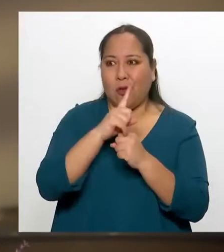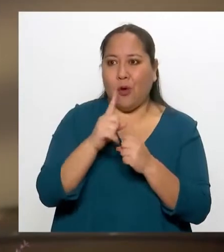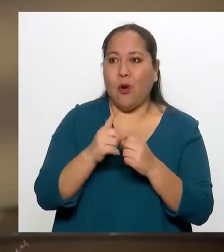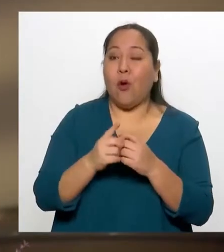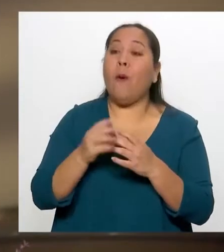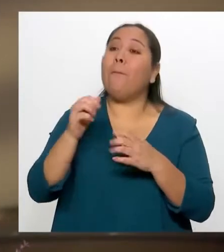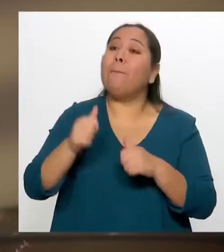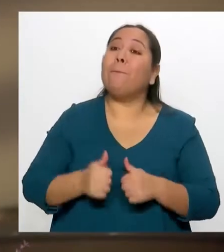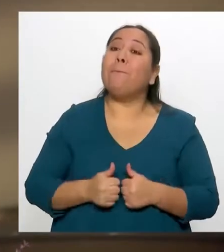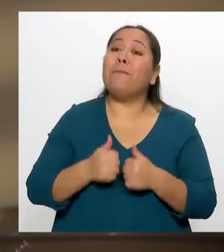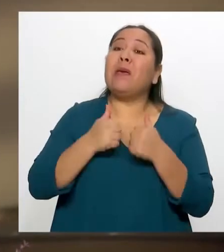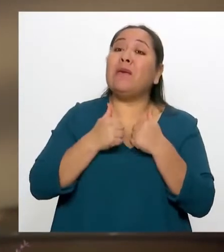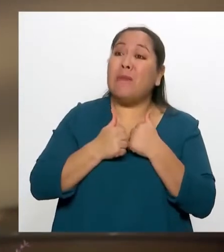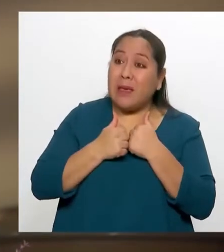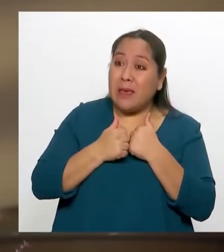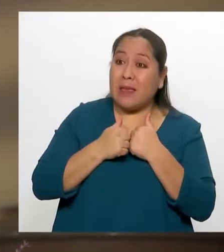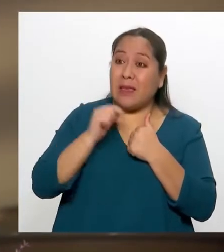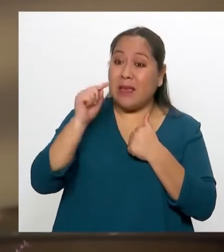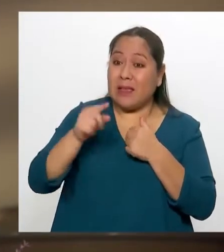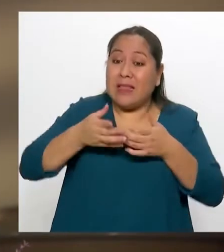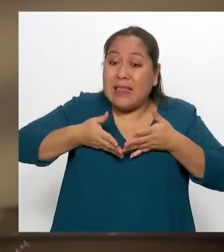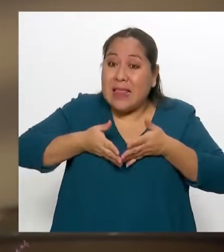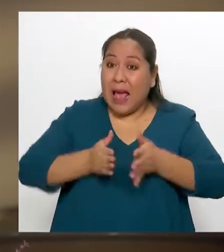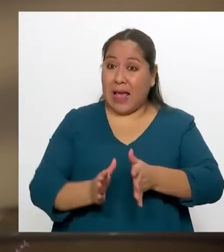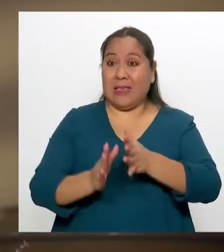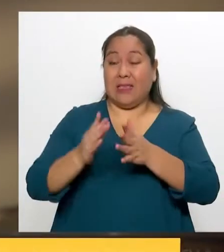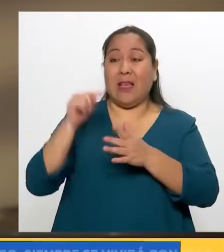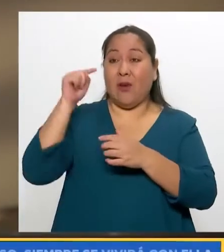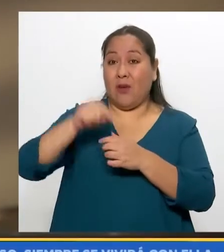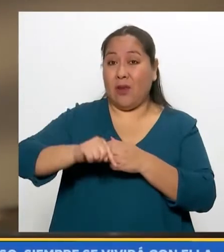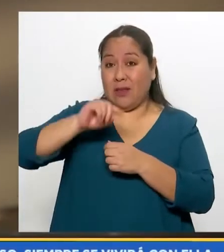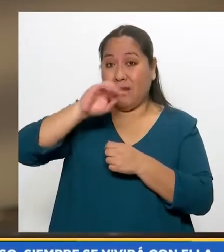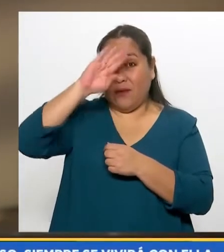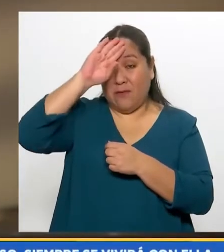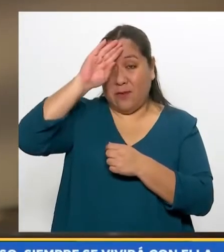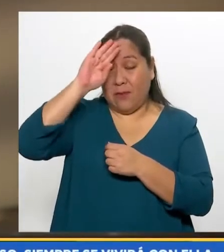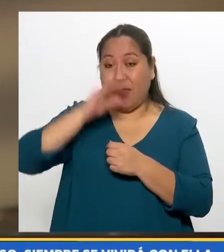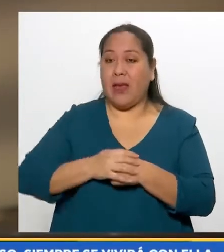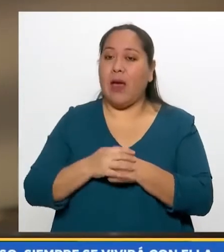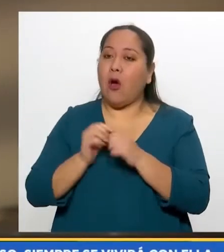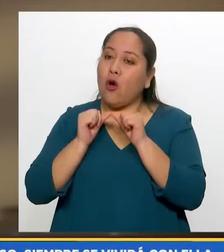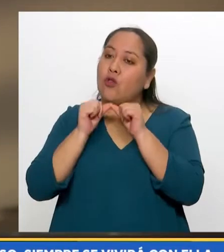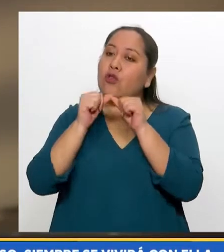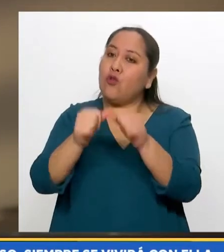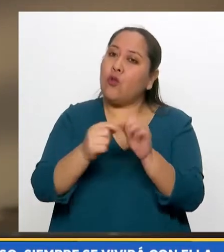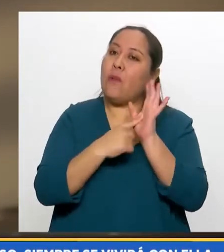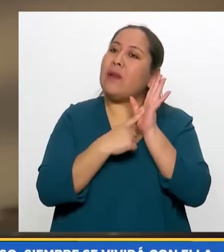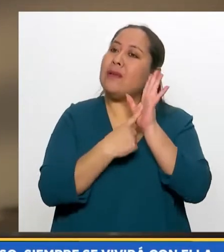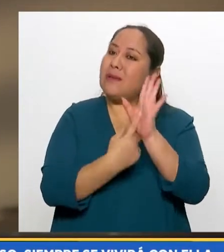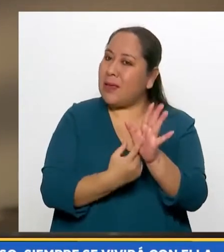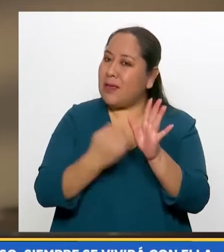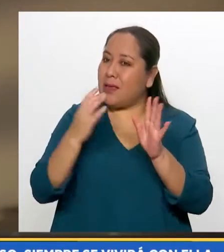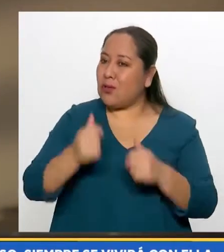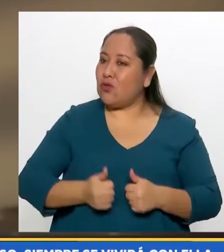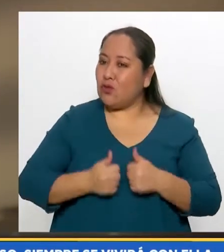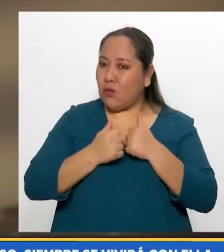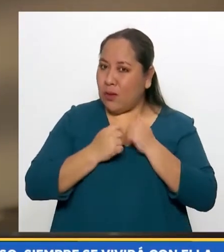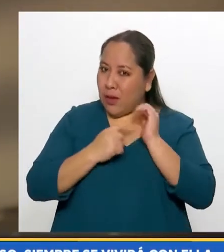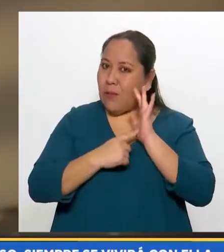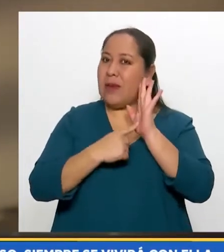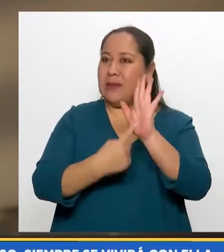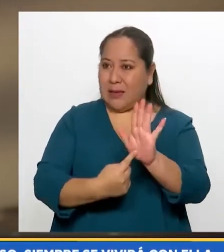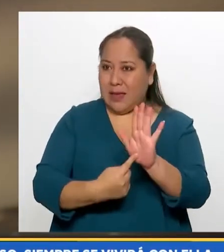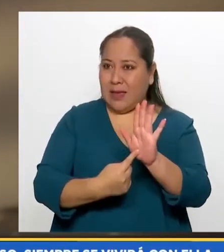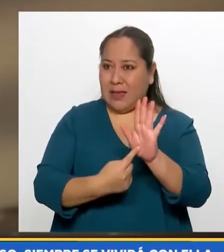Porque acuérdense que como es una enfermedad genética, nace con este problema, entonces se va a manifestar a lo largo de su